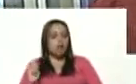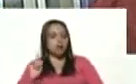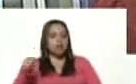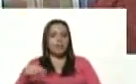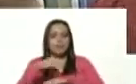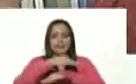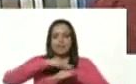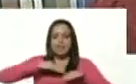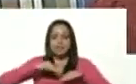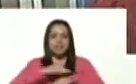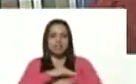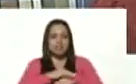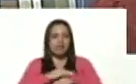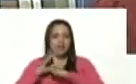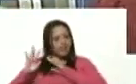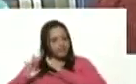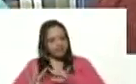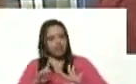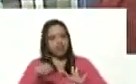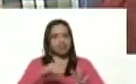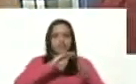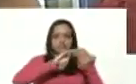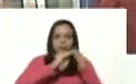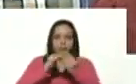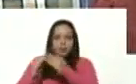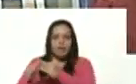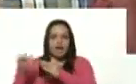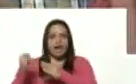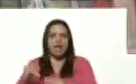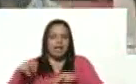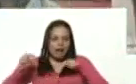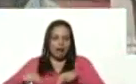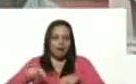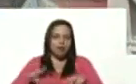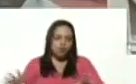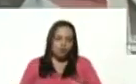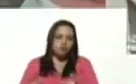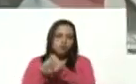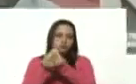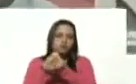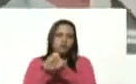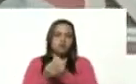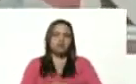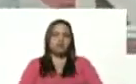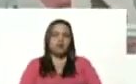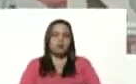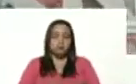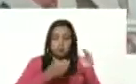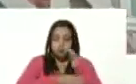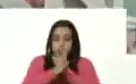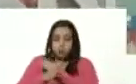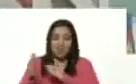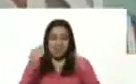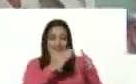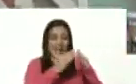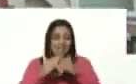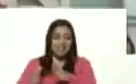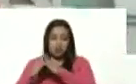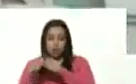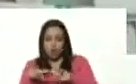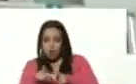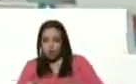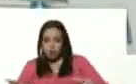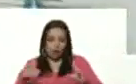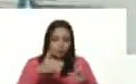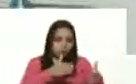ministra, presidente, que se ha abocado aquí a nuestro barrio, ha caminado con nosotros en pie de lucha, presidente, casa a casa, sector por sector,